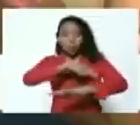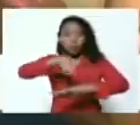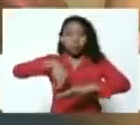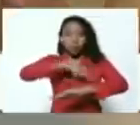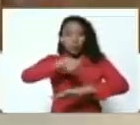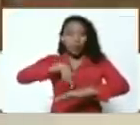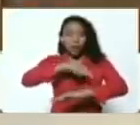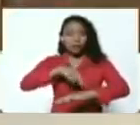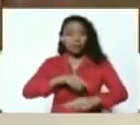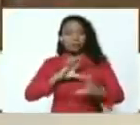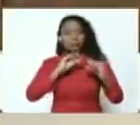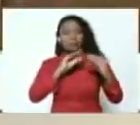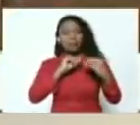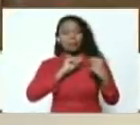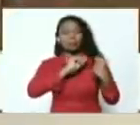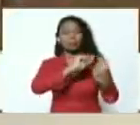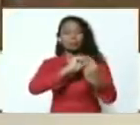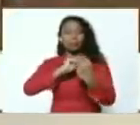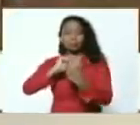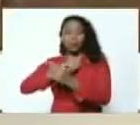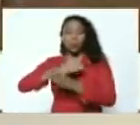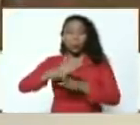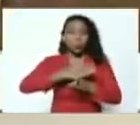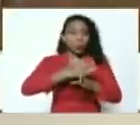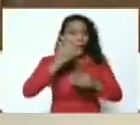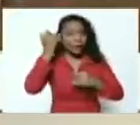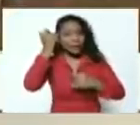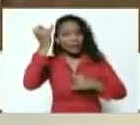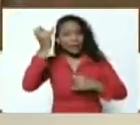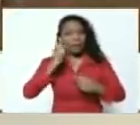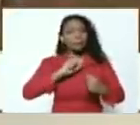deliberando, compartiendo ideas.